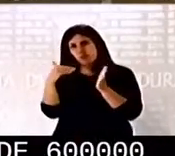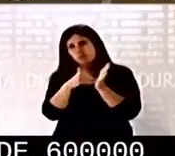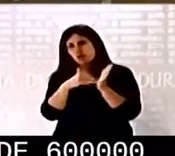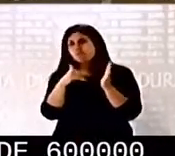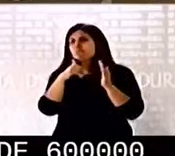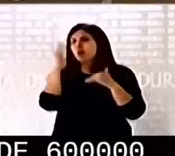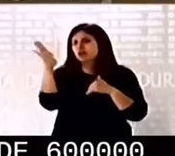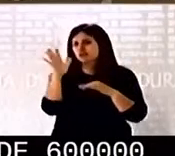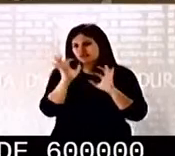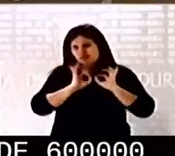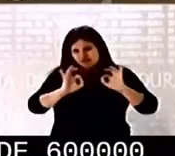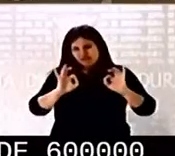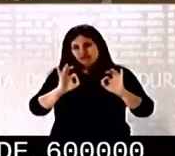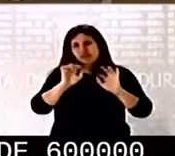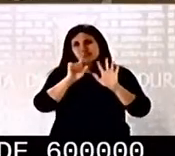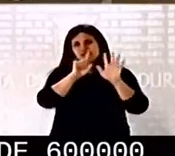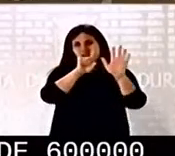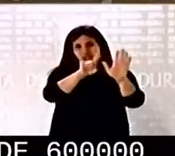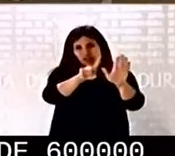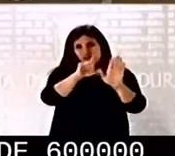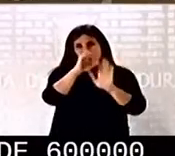concreto,